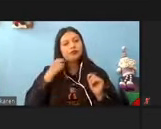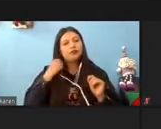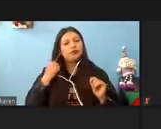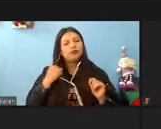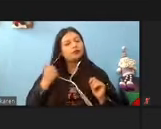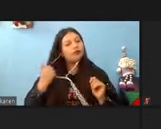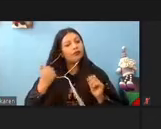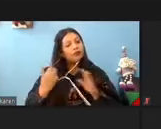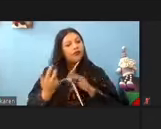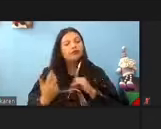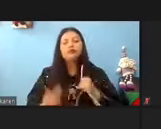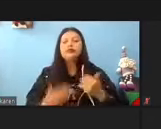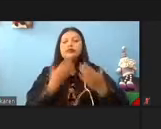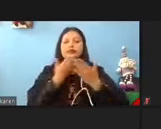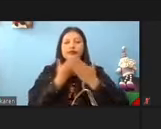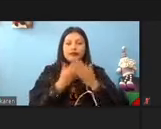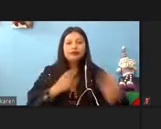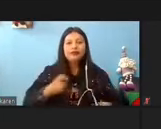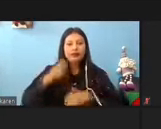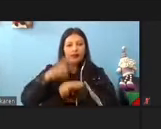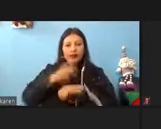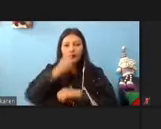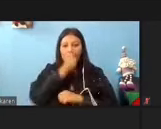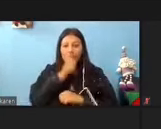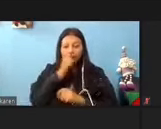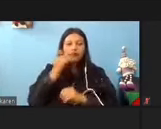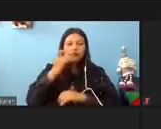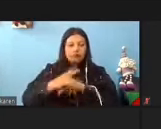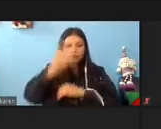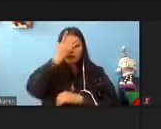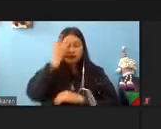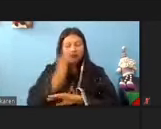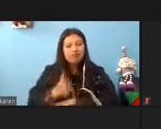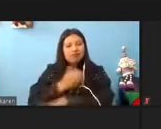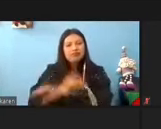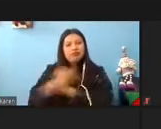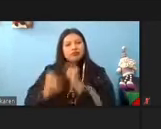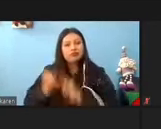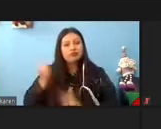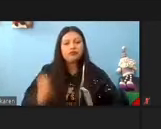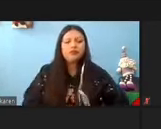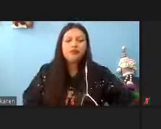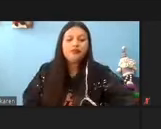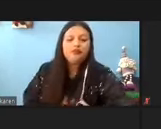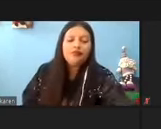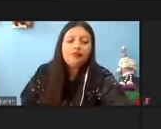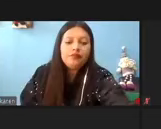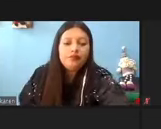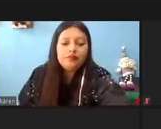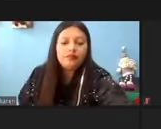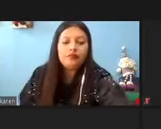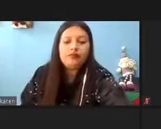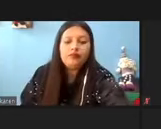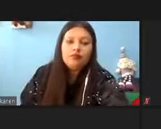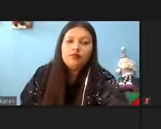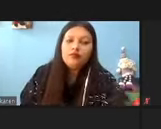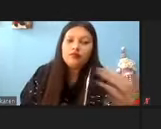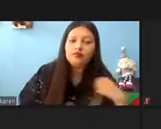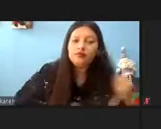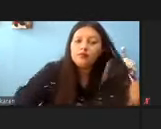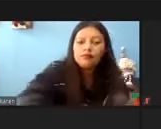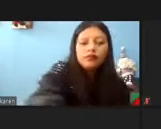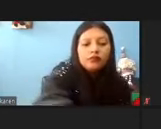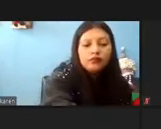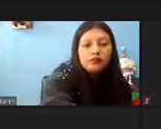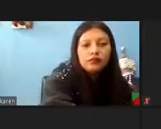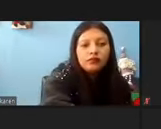Les agradecemos la paciencia. Hemos empezado un poco tarde porque estábamos terminando las sesiones de cierre de nuestros respectivos ejes de